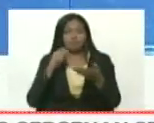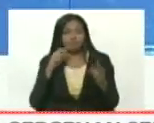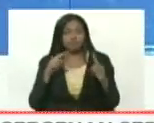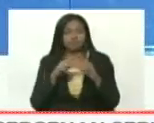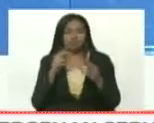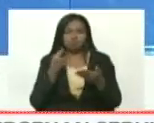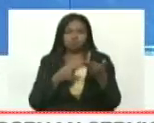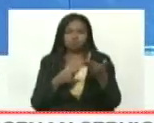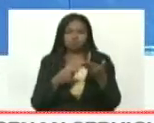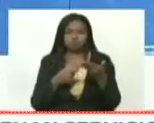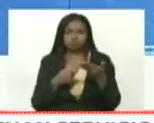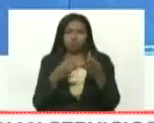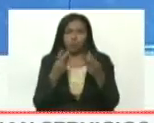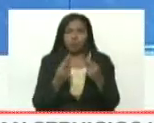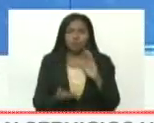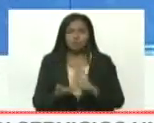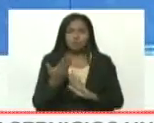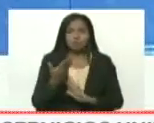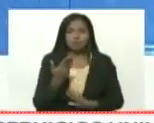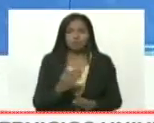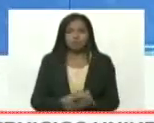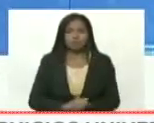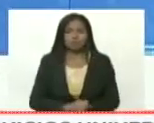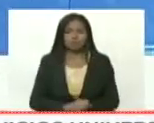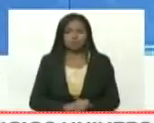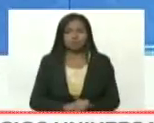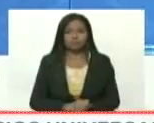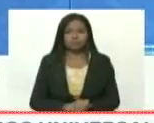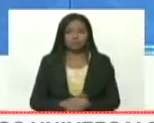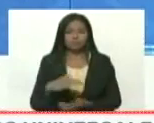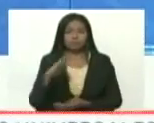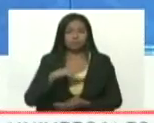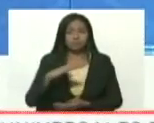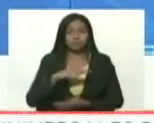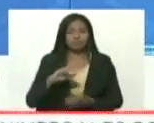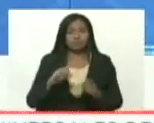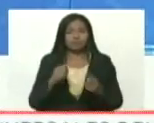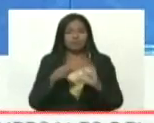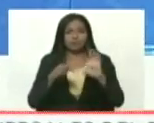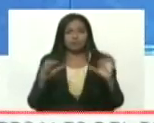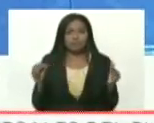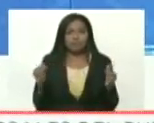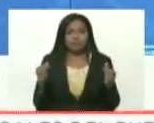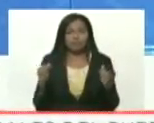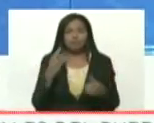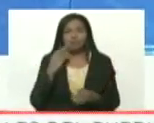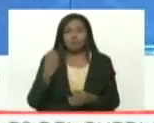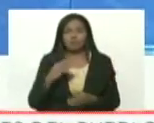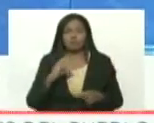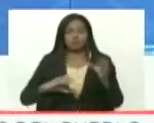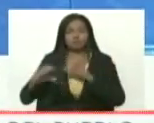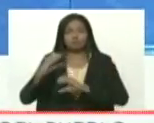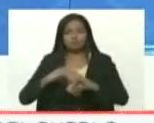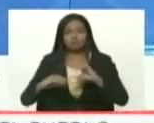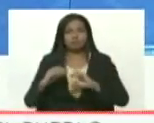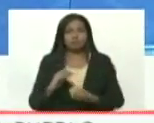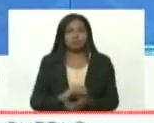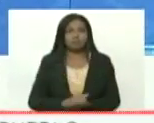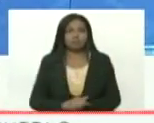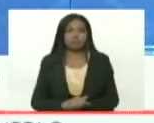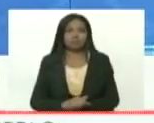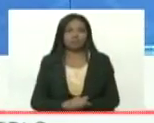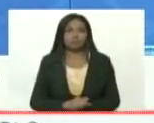cuenta muy importante, donde a partir de la Olimpiada Juvenil de Ciencias